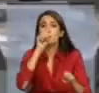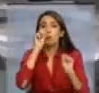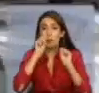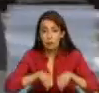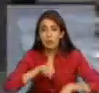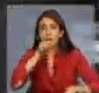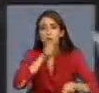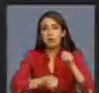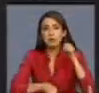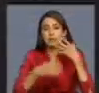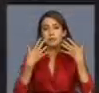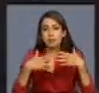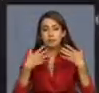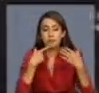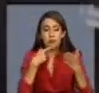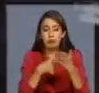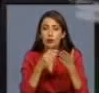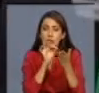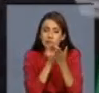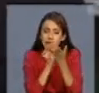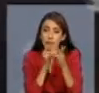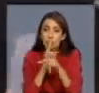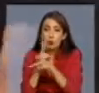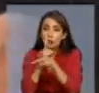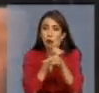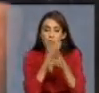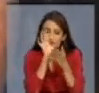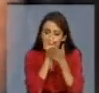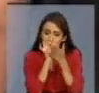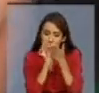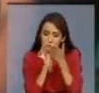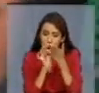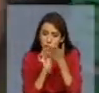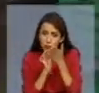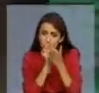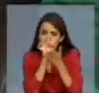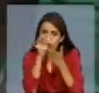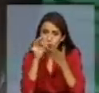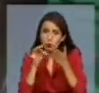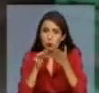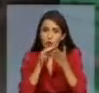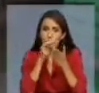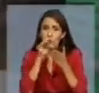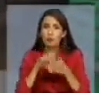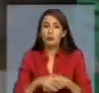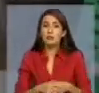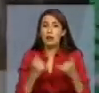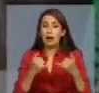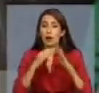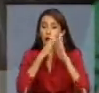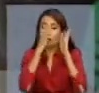Esto es para tallar una lápida, se comienza aquí a calcar y ahí procedimiento a tallar las lápidas,